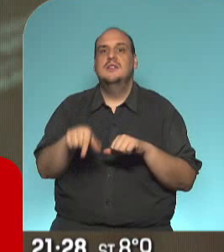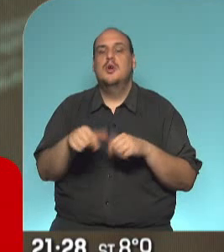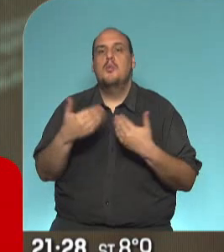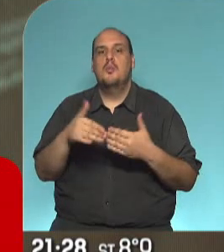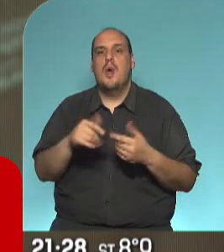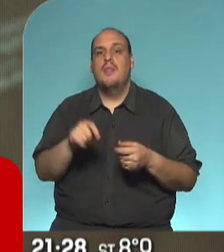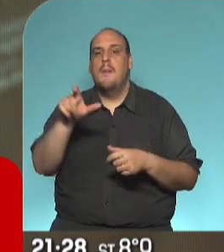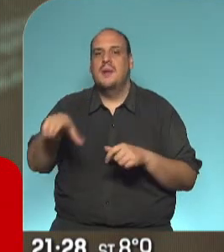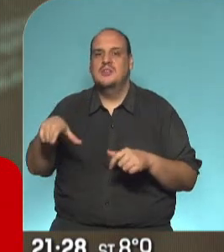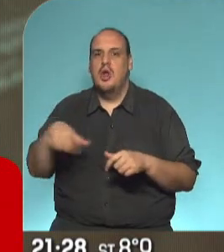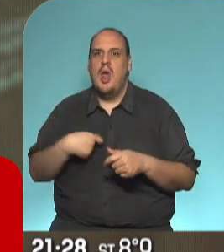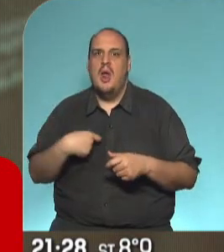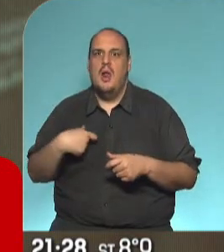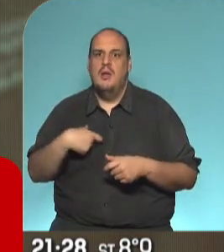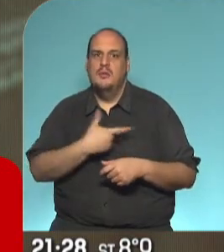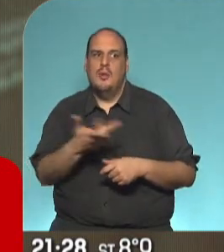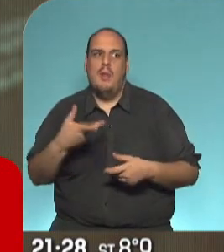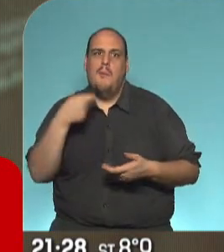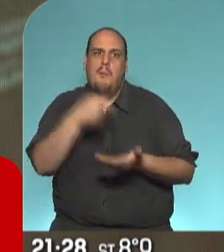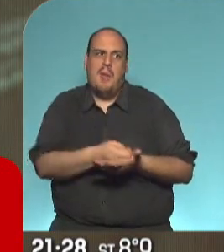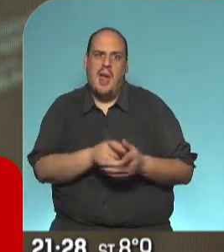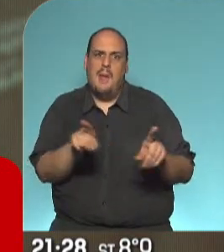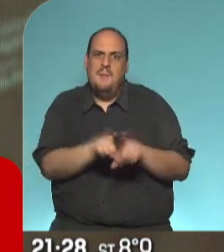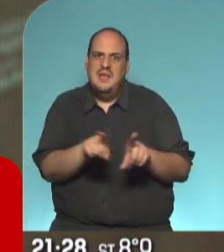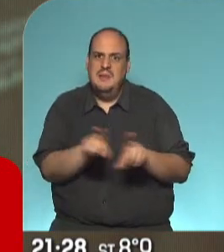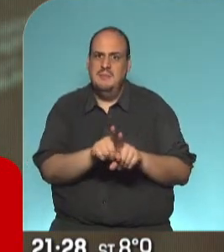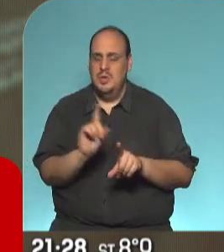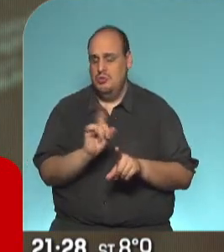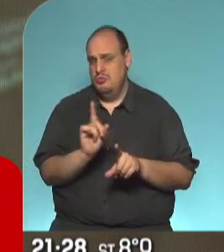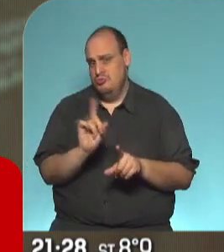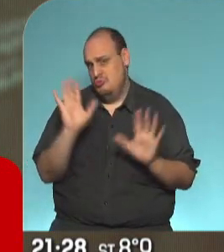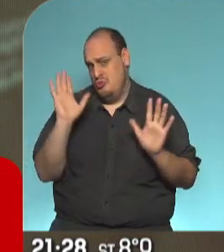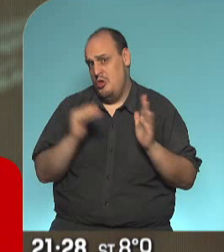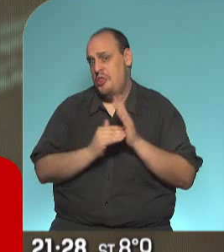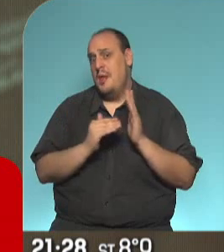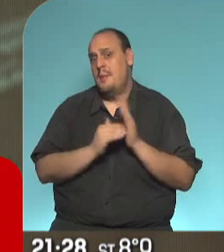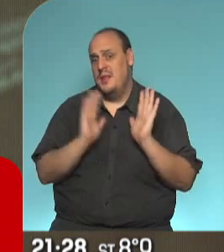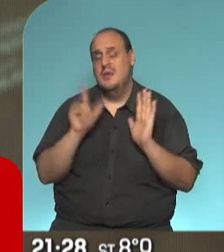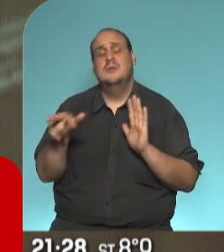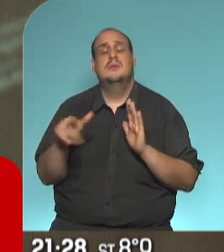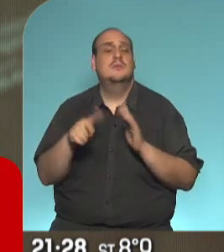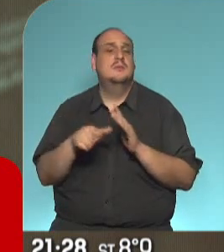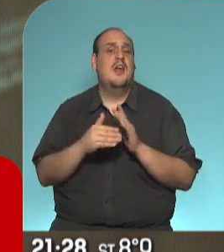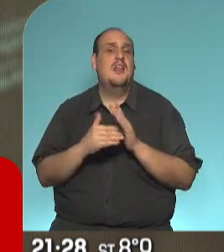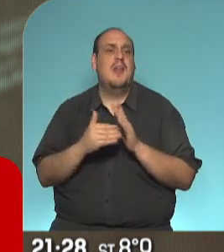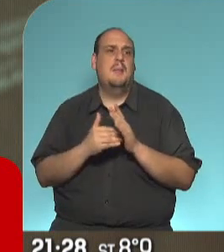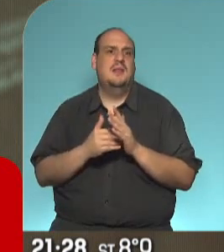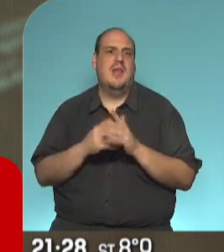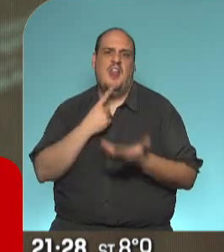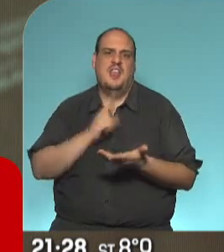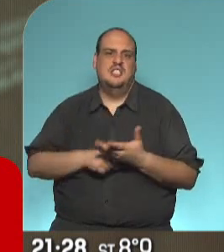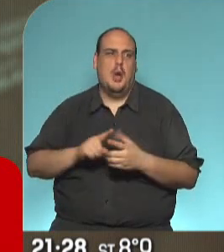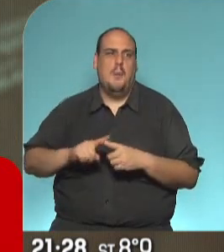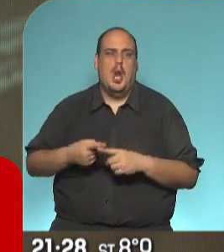trasladen después, claro, a la población. Es decir, que nosotros después vayamos a tener que pagar estos precios que vamos a ver ahora. Eso va a depender de la política que